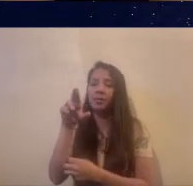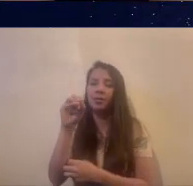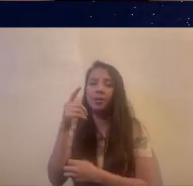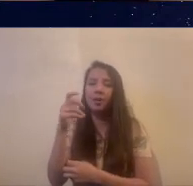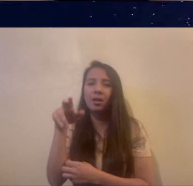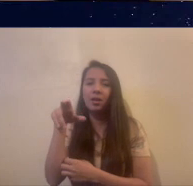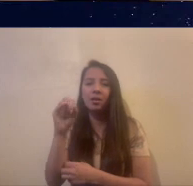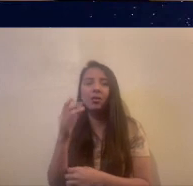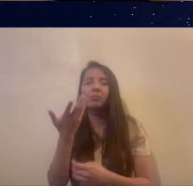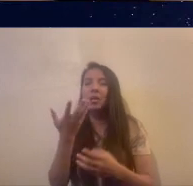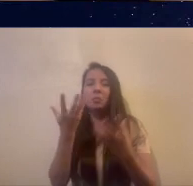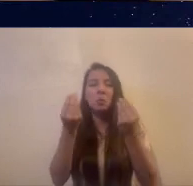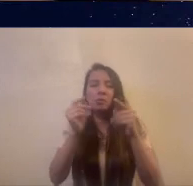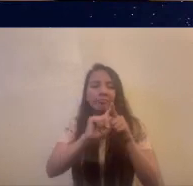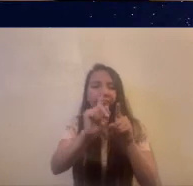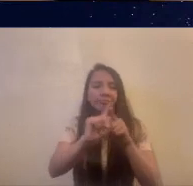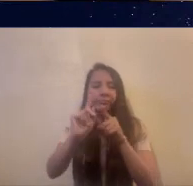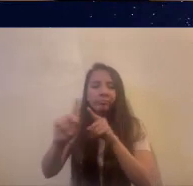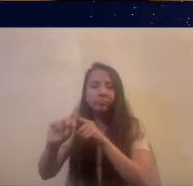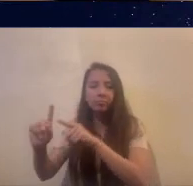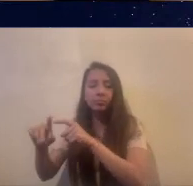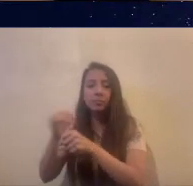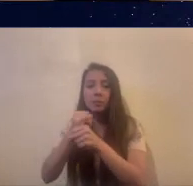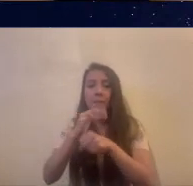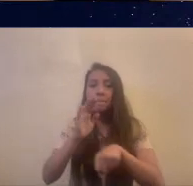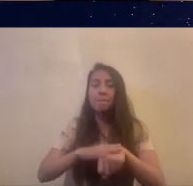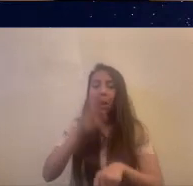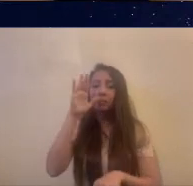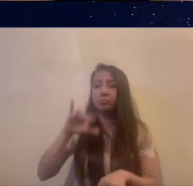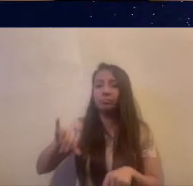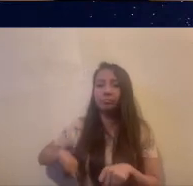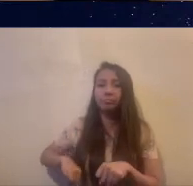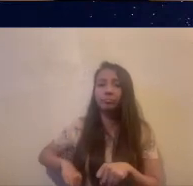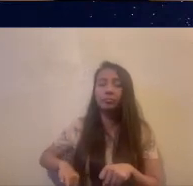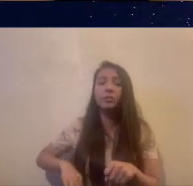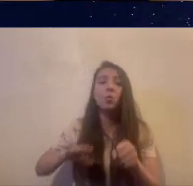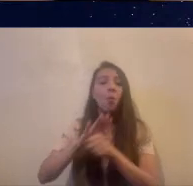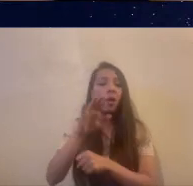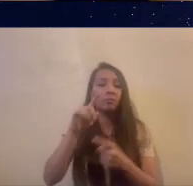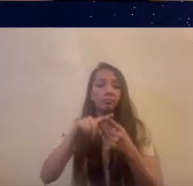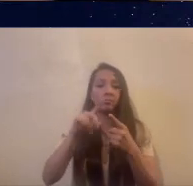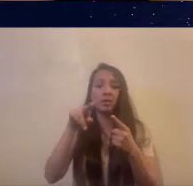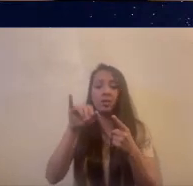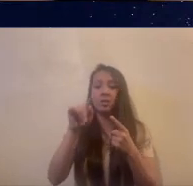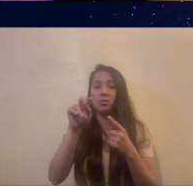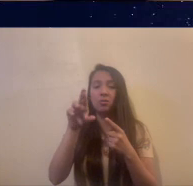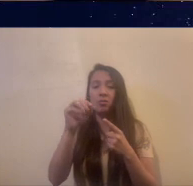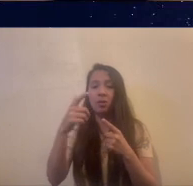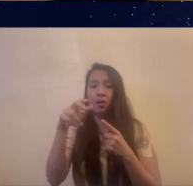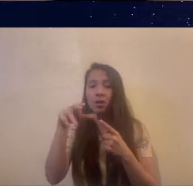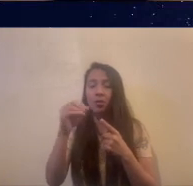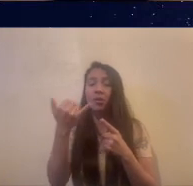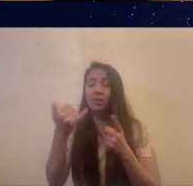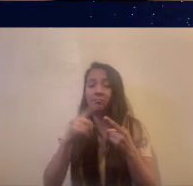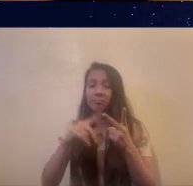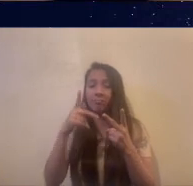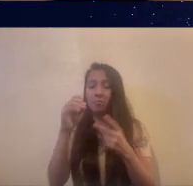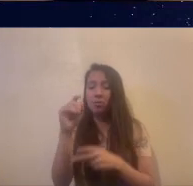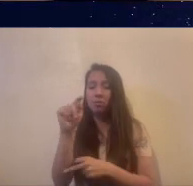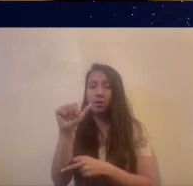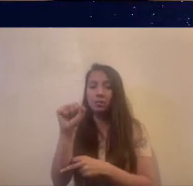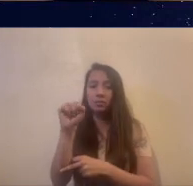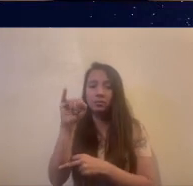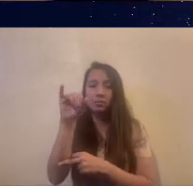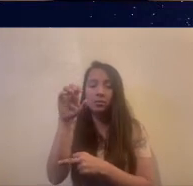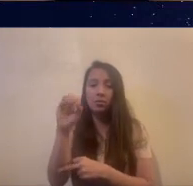caso hemos analizado muchos elementos, pero los más interesantes son la redistribución tanto del nitrógeno como del potasio. En la